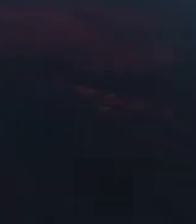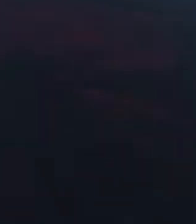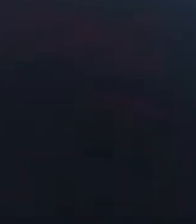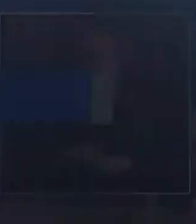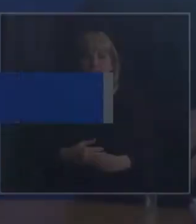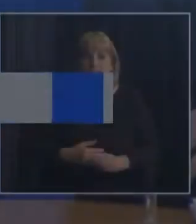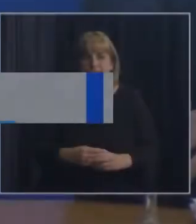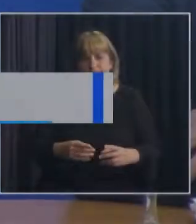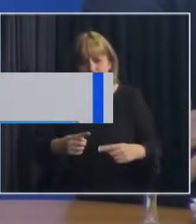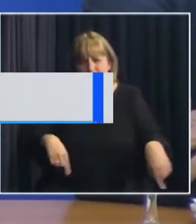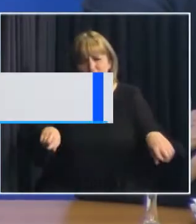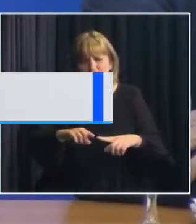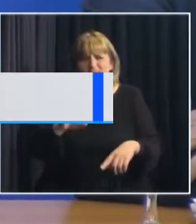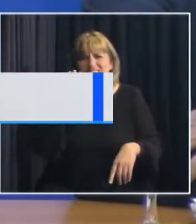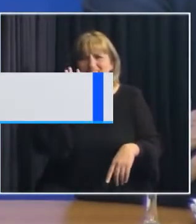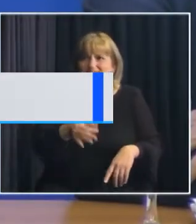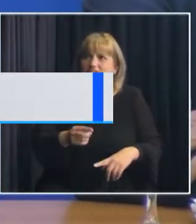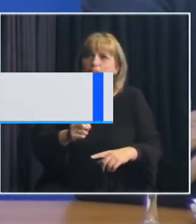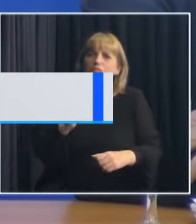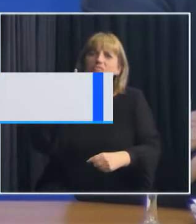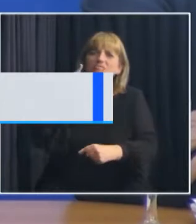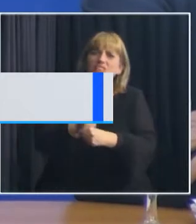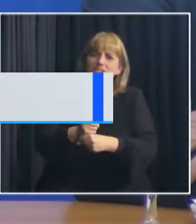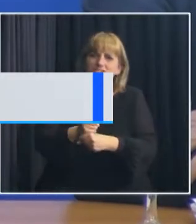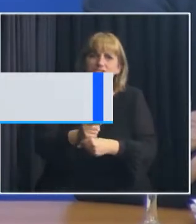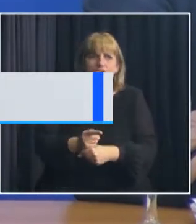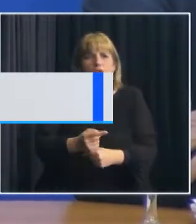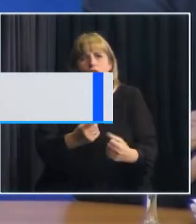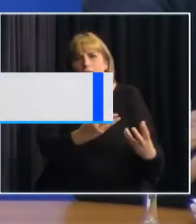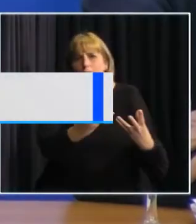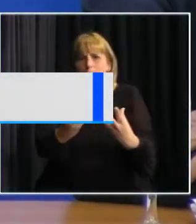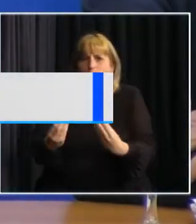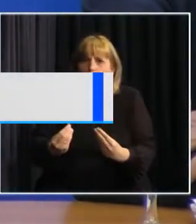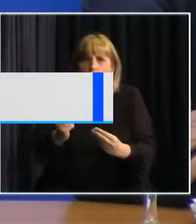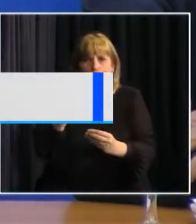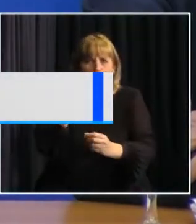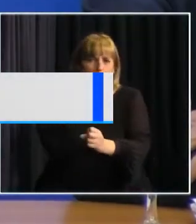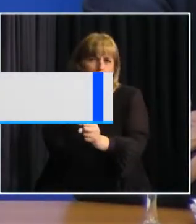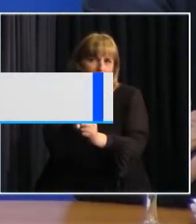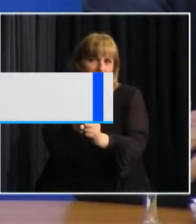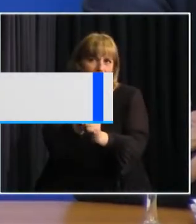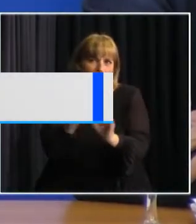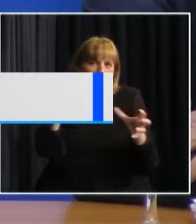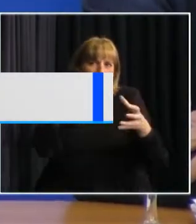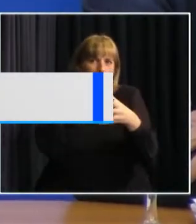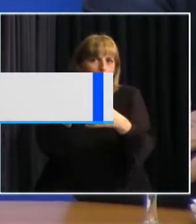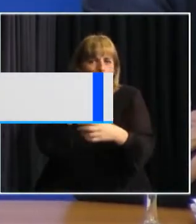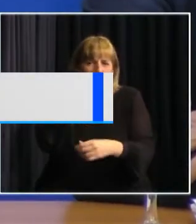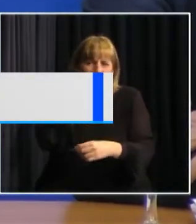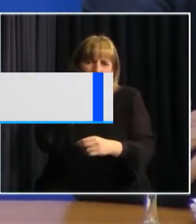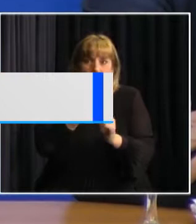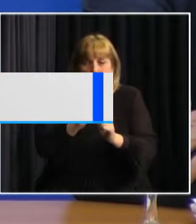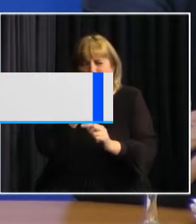sabemos que esta es una medida que están esperando operadores del sector y miles de